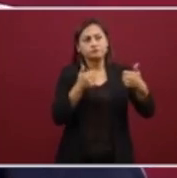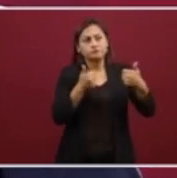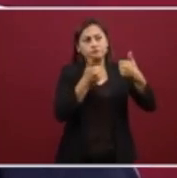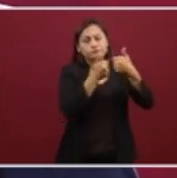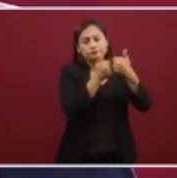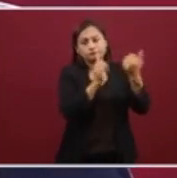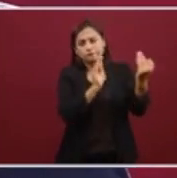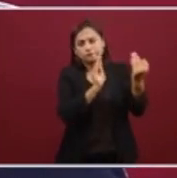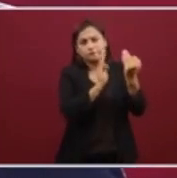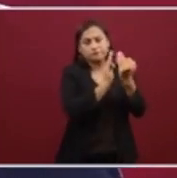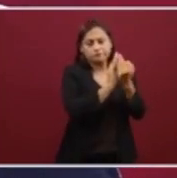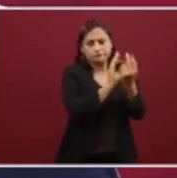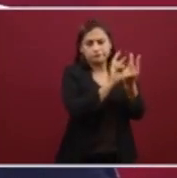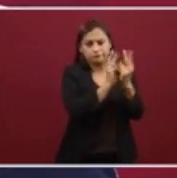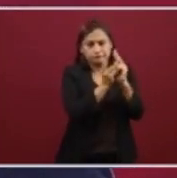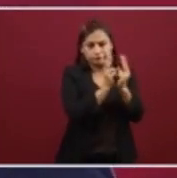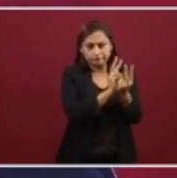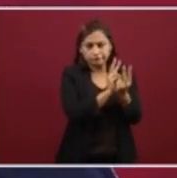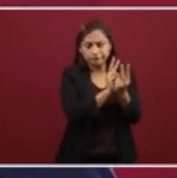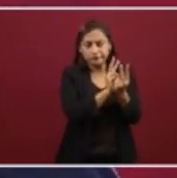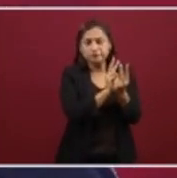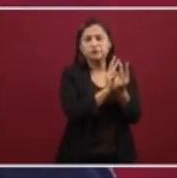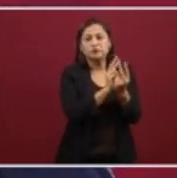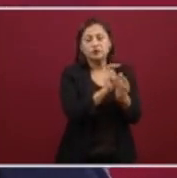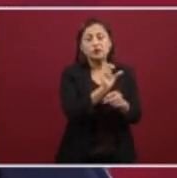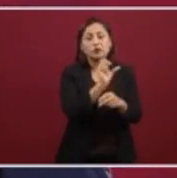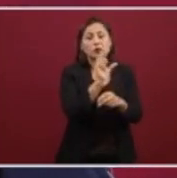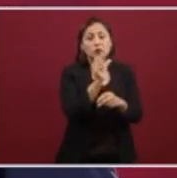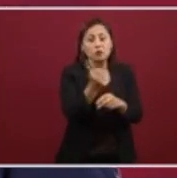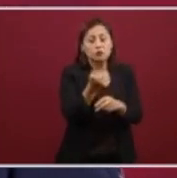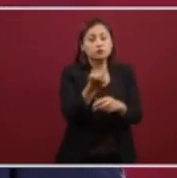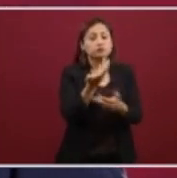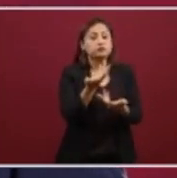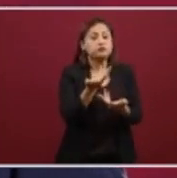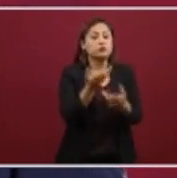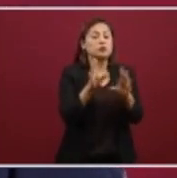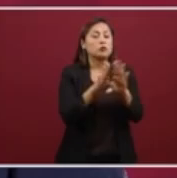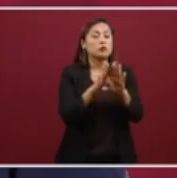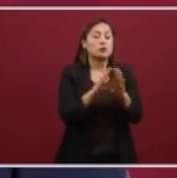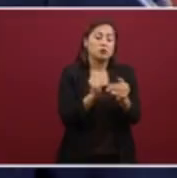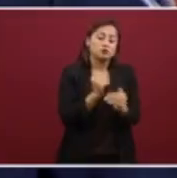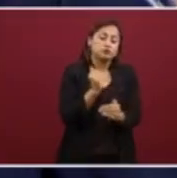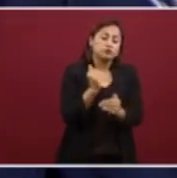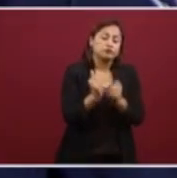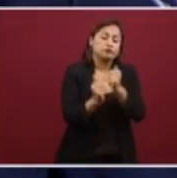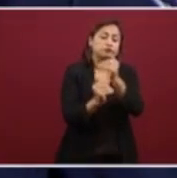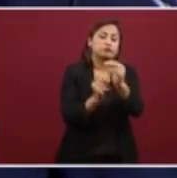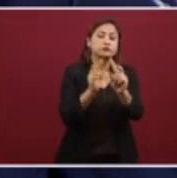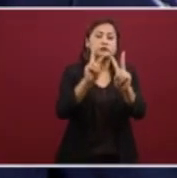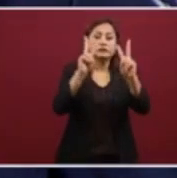con el avance que se ha logrado en la integración económica,